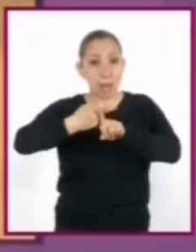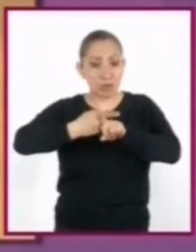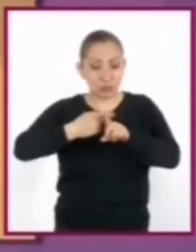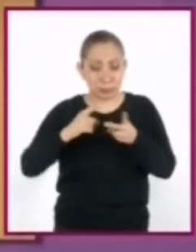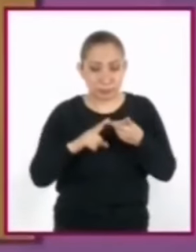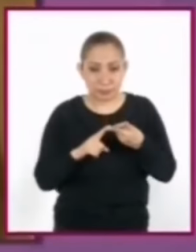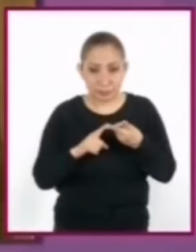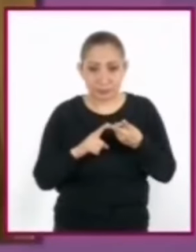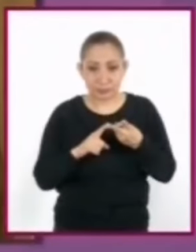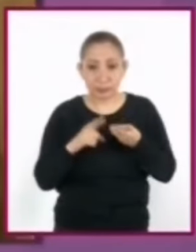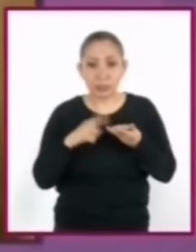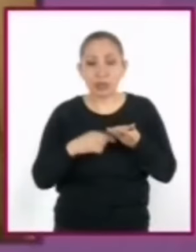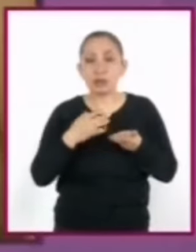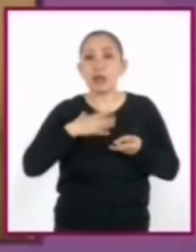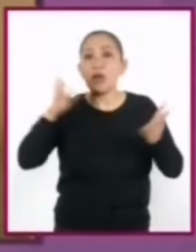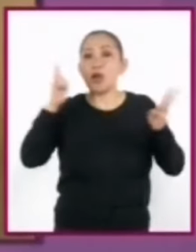temperatura,